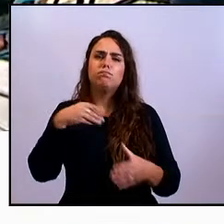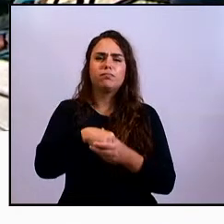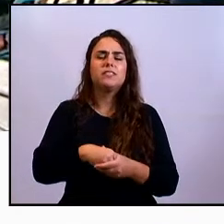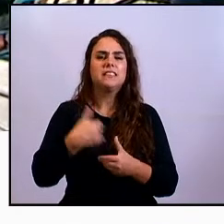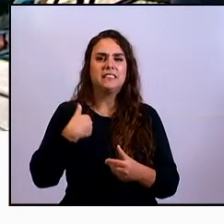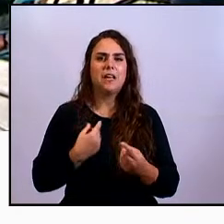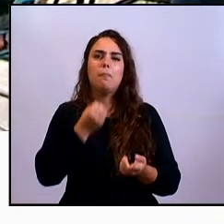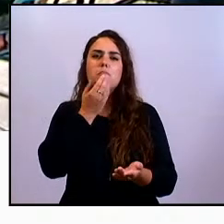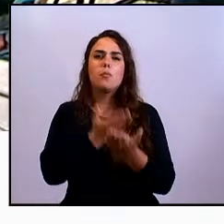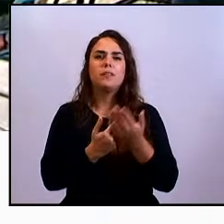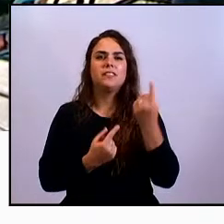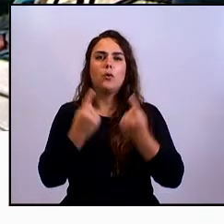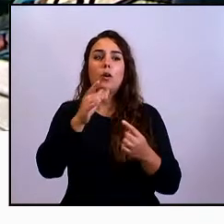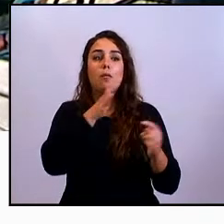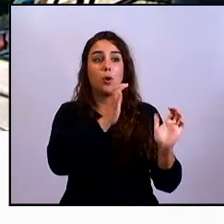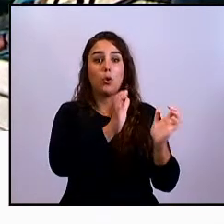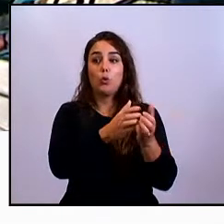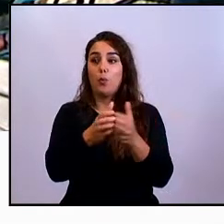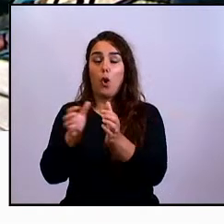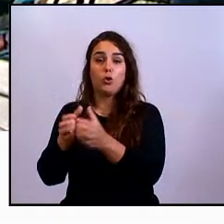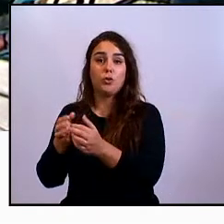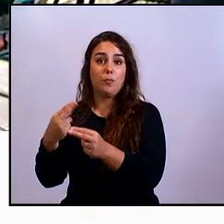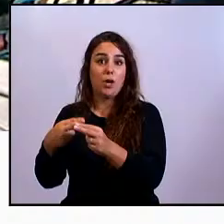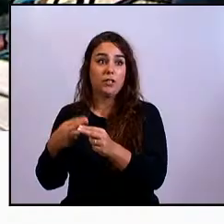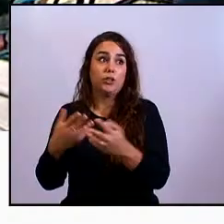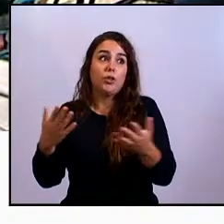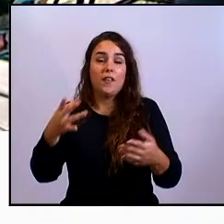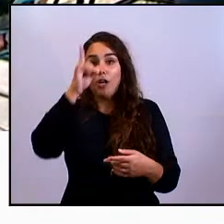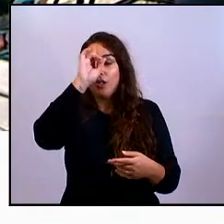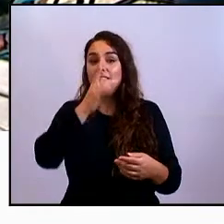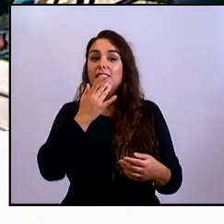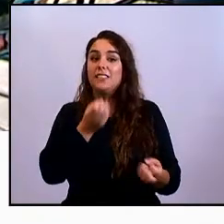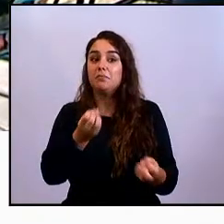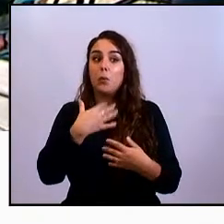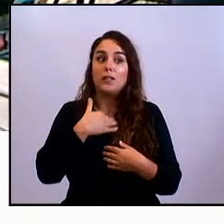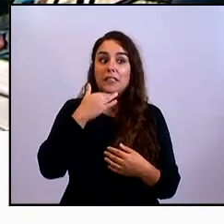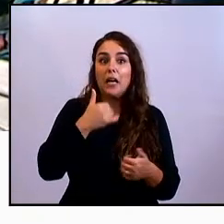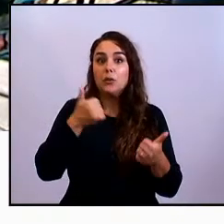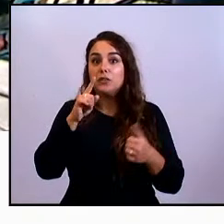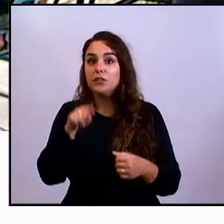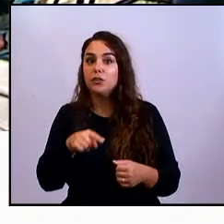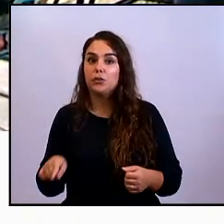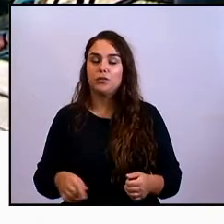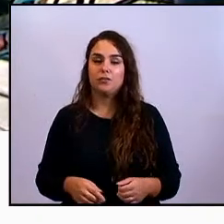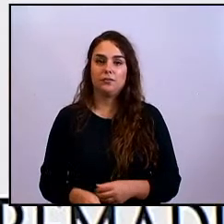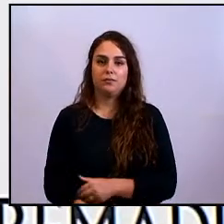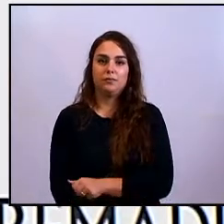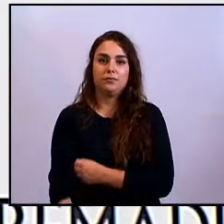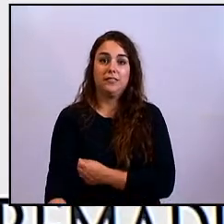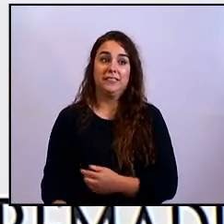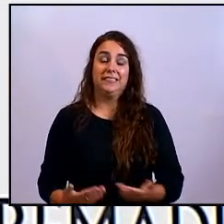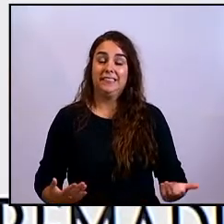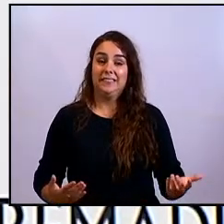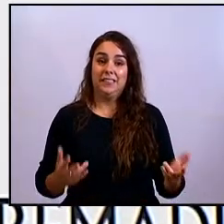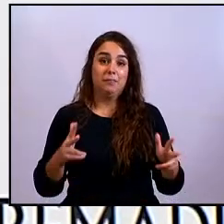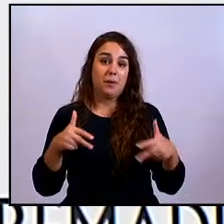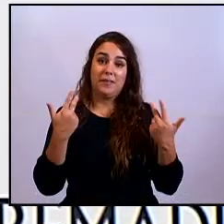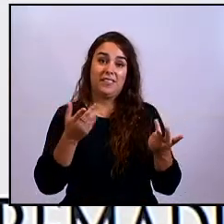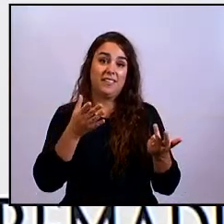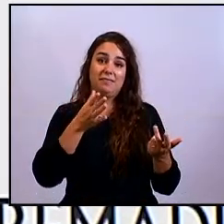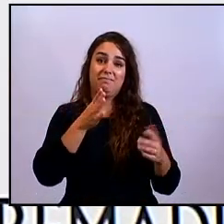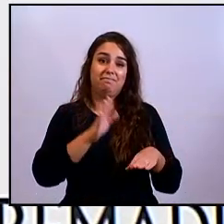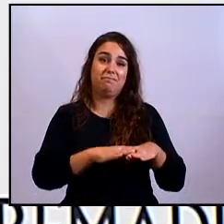algunas propuestas formuladas por los grupos políticos. No sé si nos podría avanzar alguna. Pues me va a permitir que, por